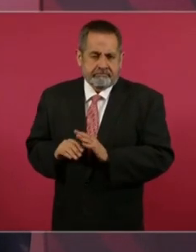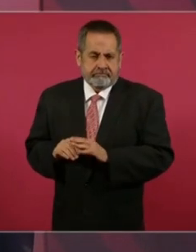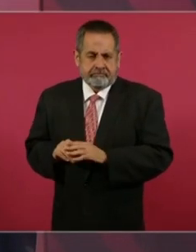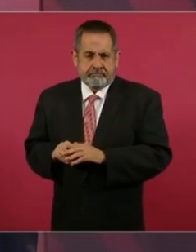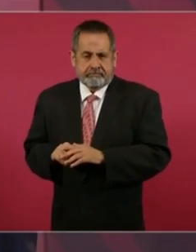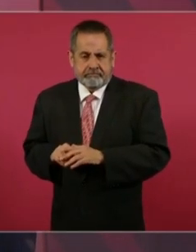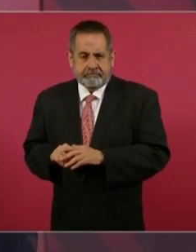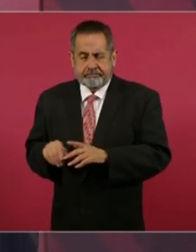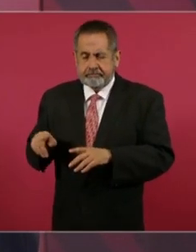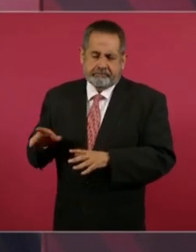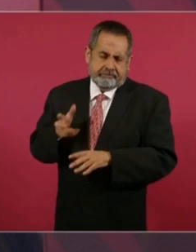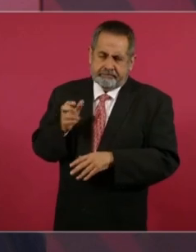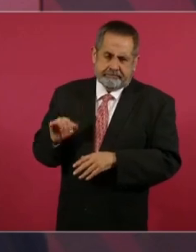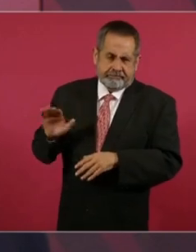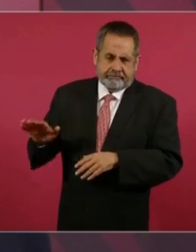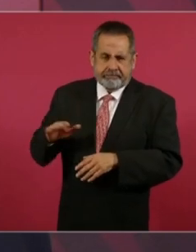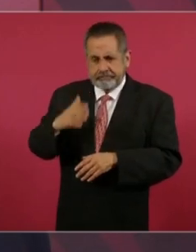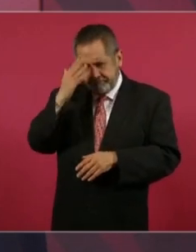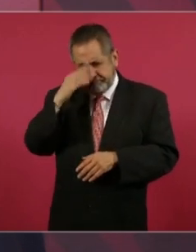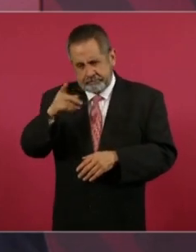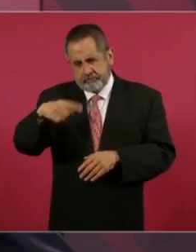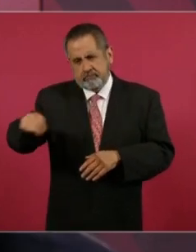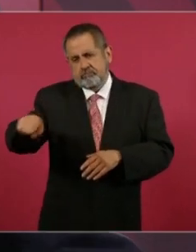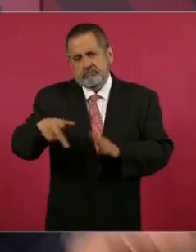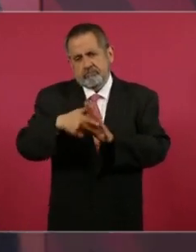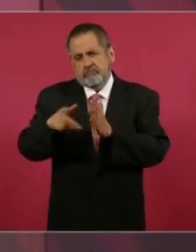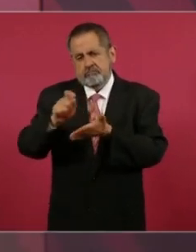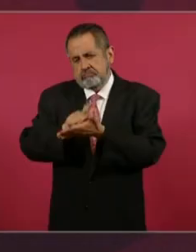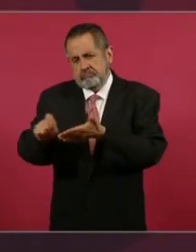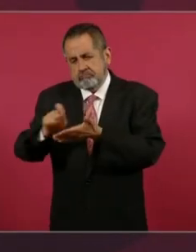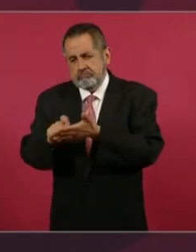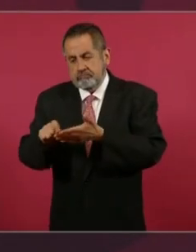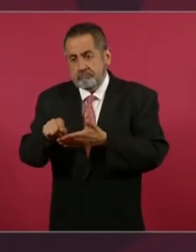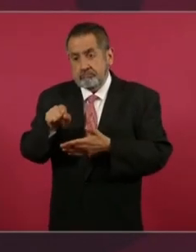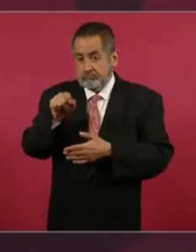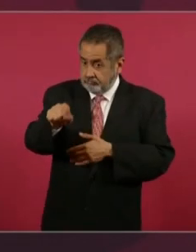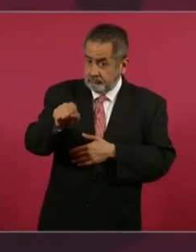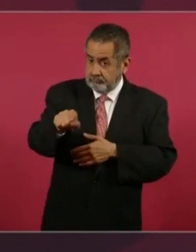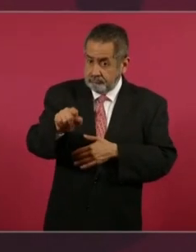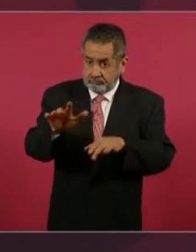suele pasar. Ustedes son periodistas y si les dicen